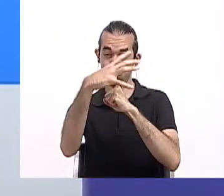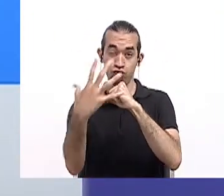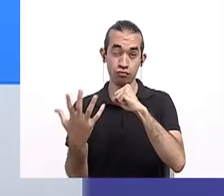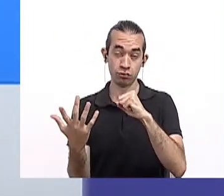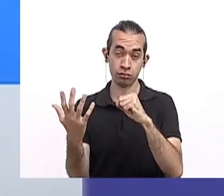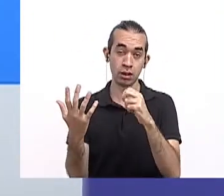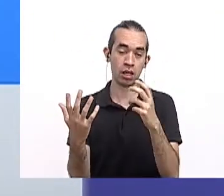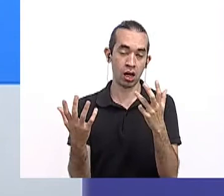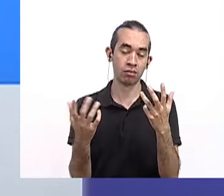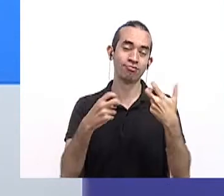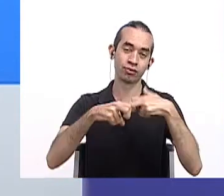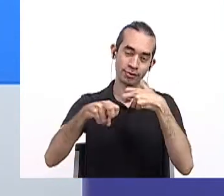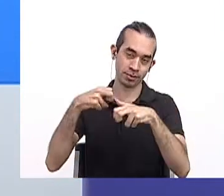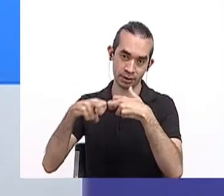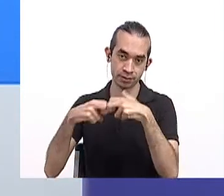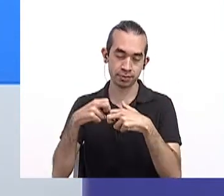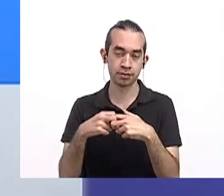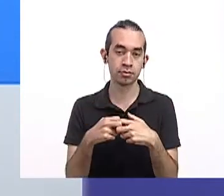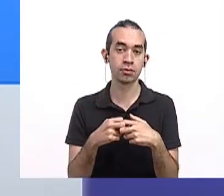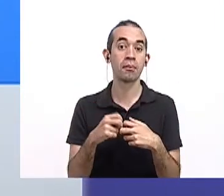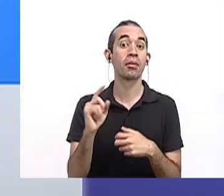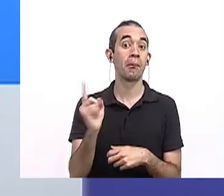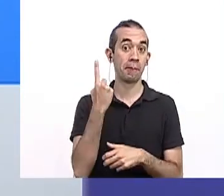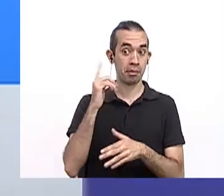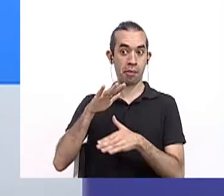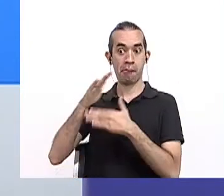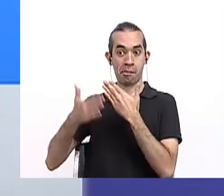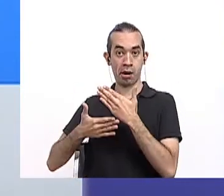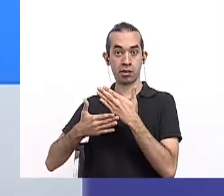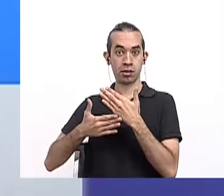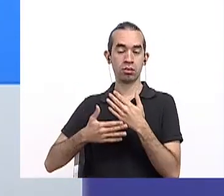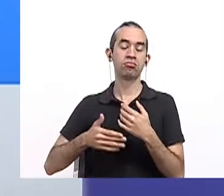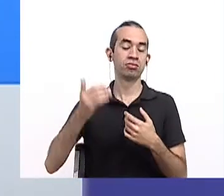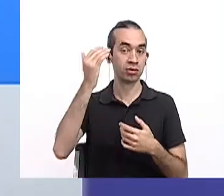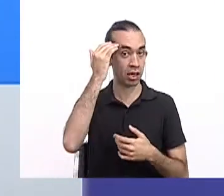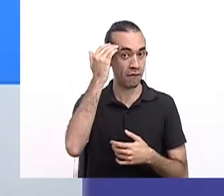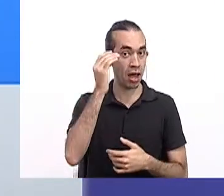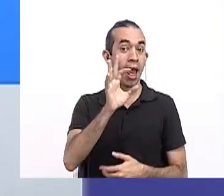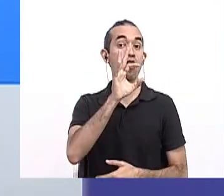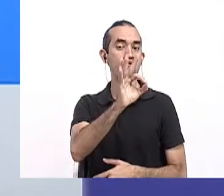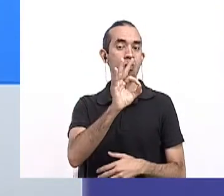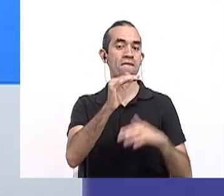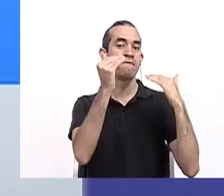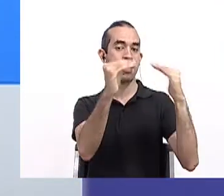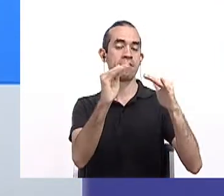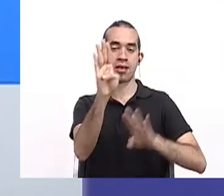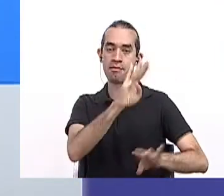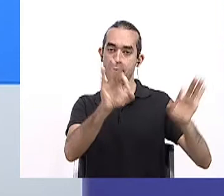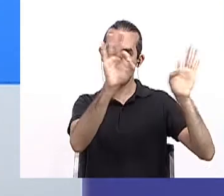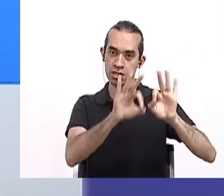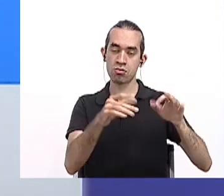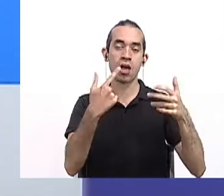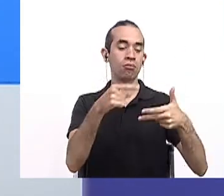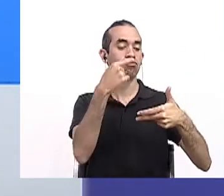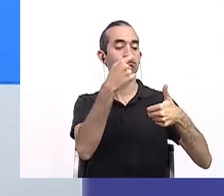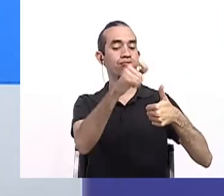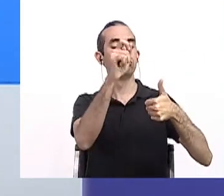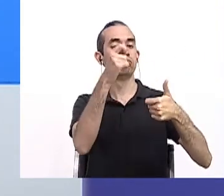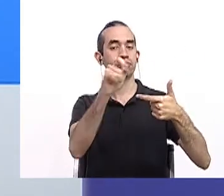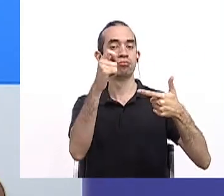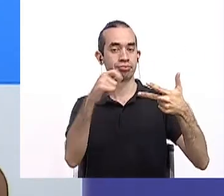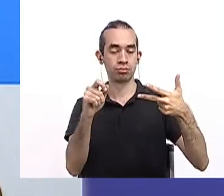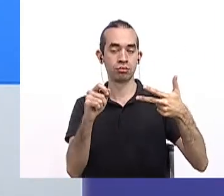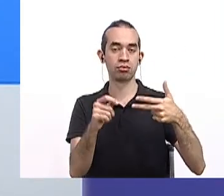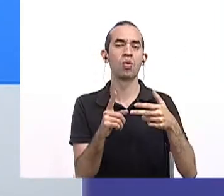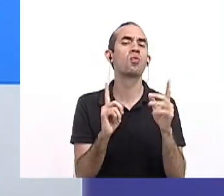bueno en la primera parte de estos nueve límites biofísicos estudiamos 3 esos tres